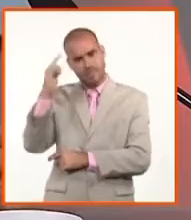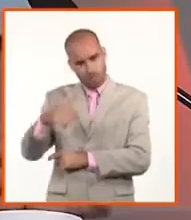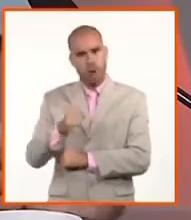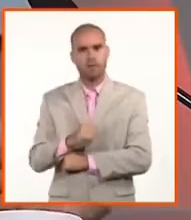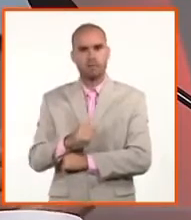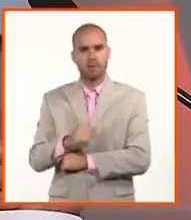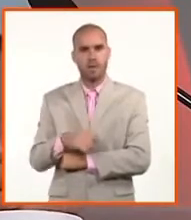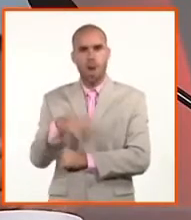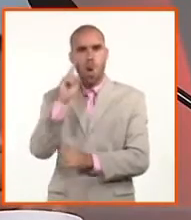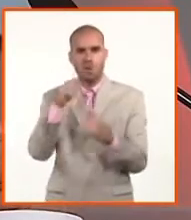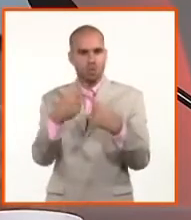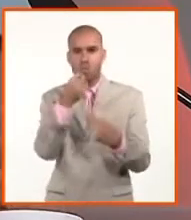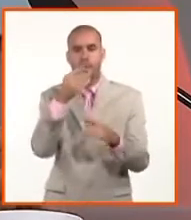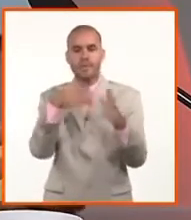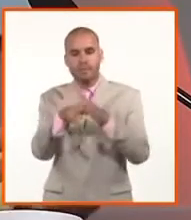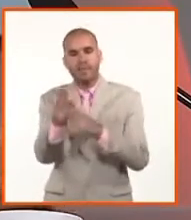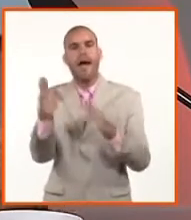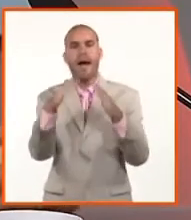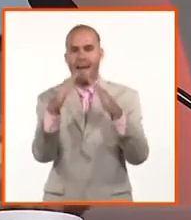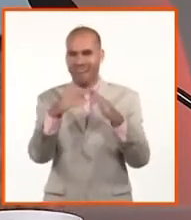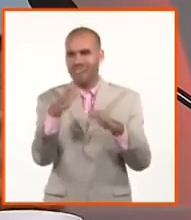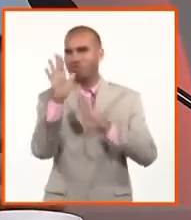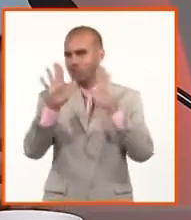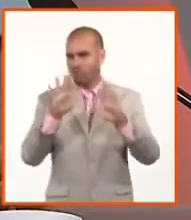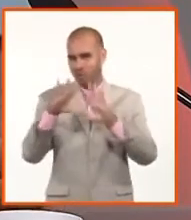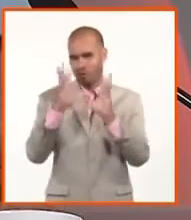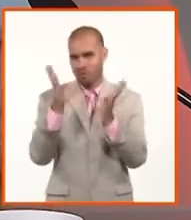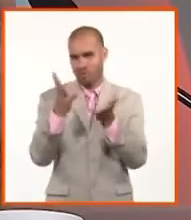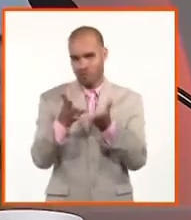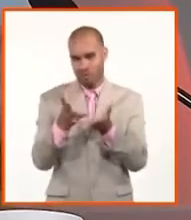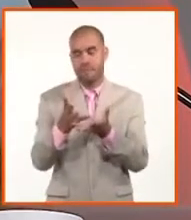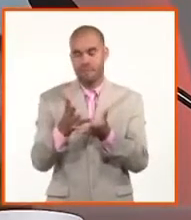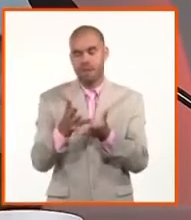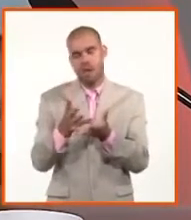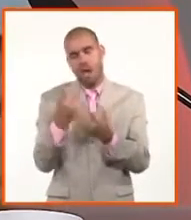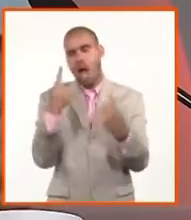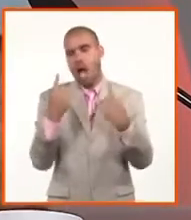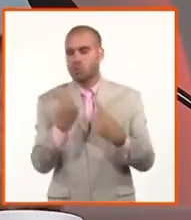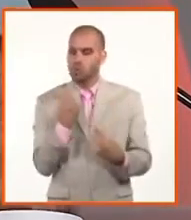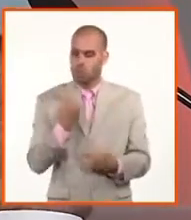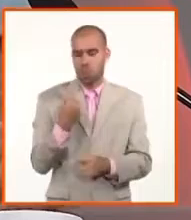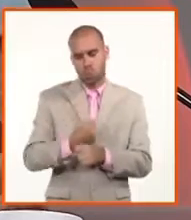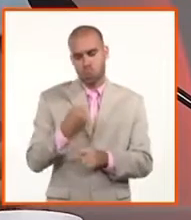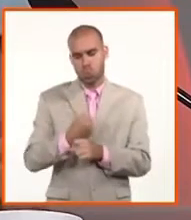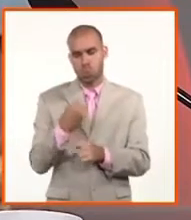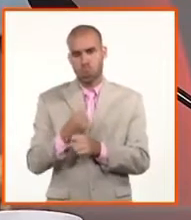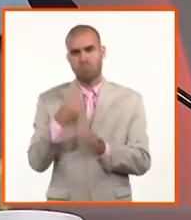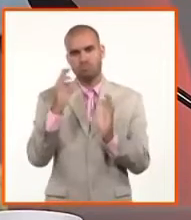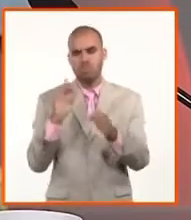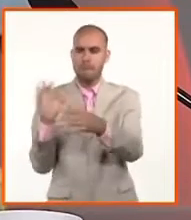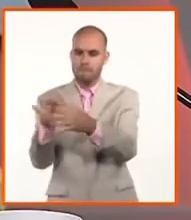encuentro, y pues de alguna manera hemos estado, digamos, encadenando todo esto